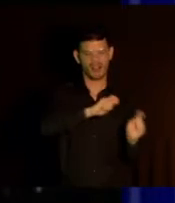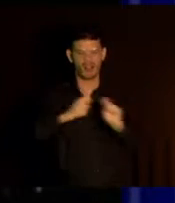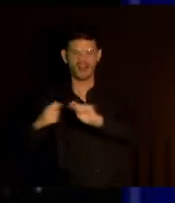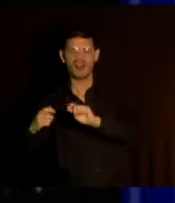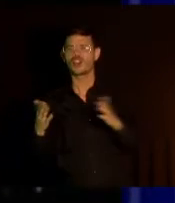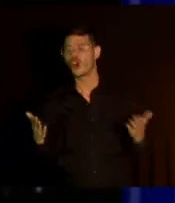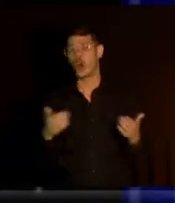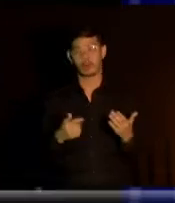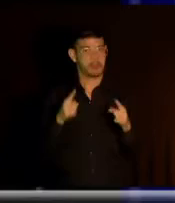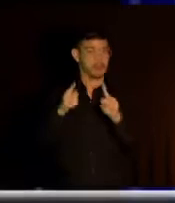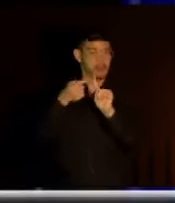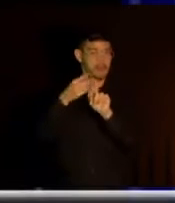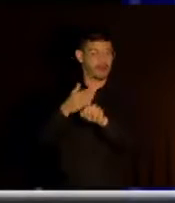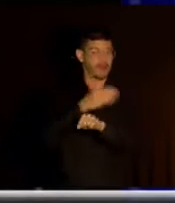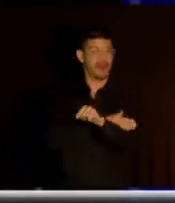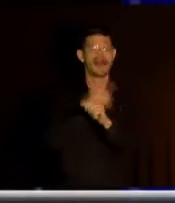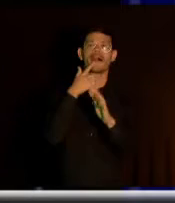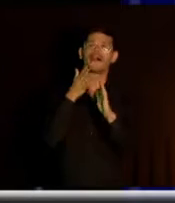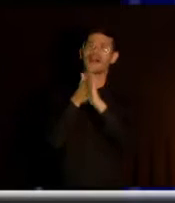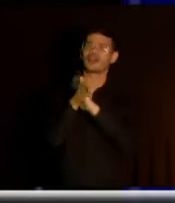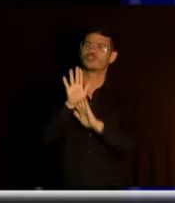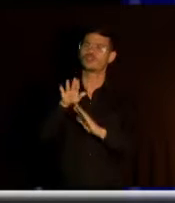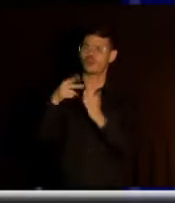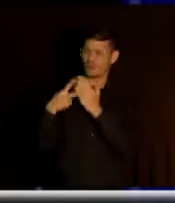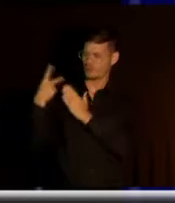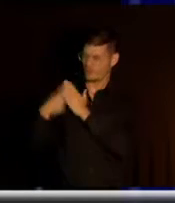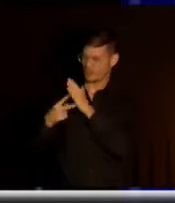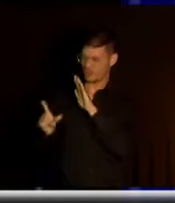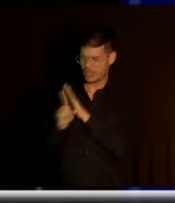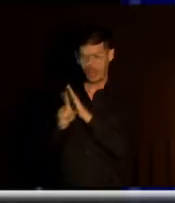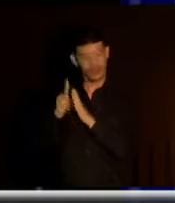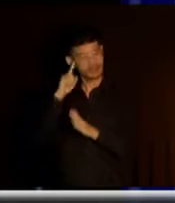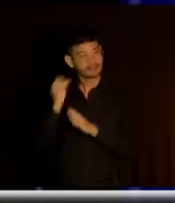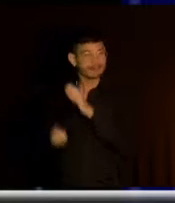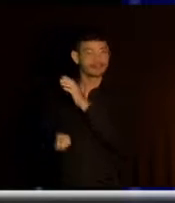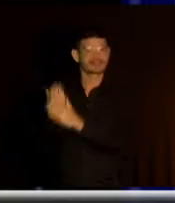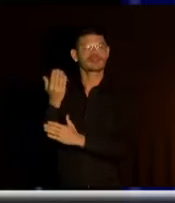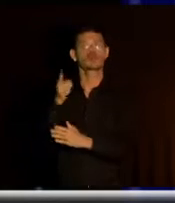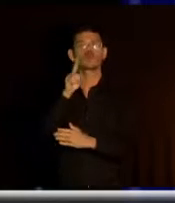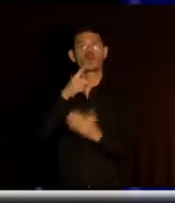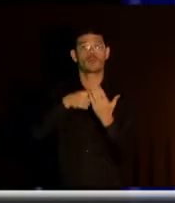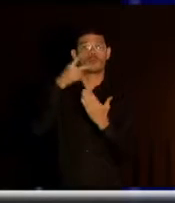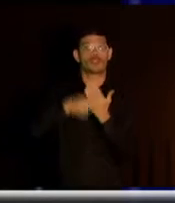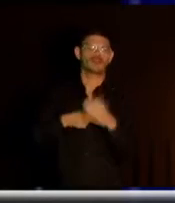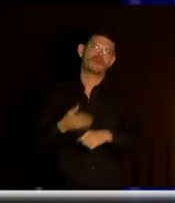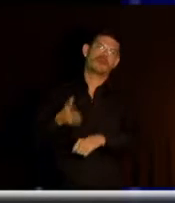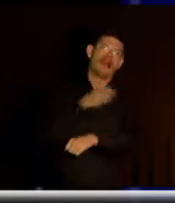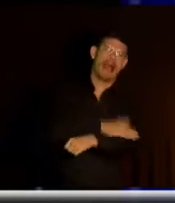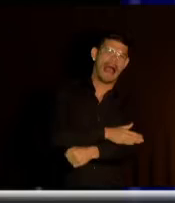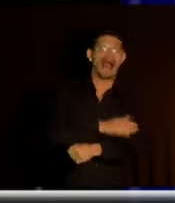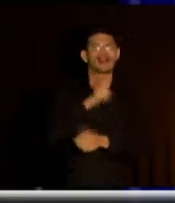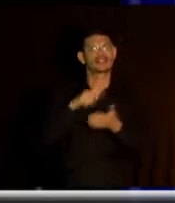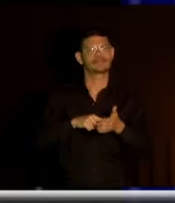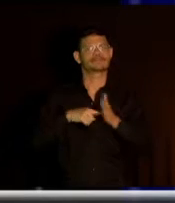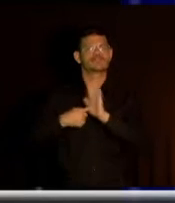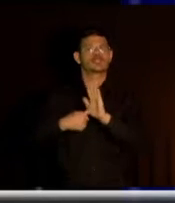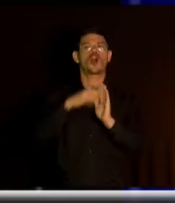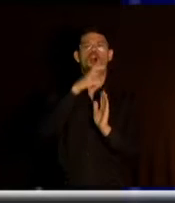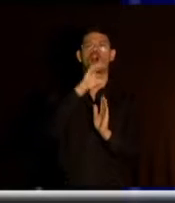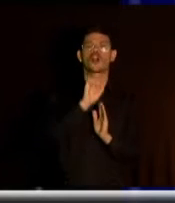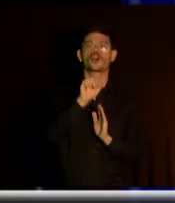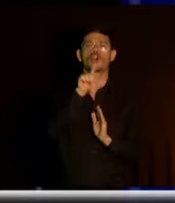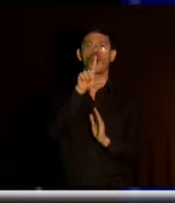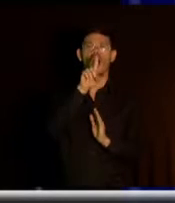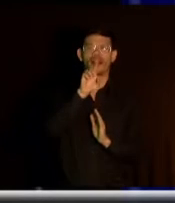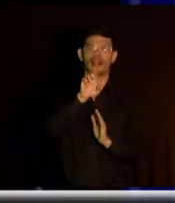este proyecto de ley ha emergido de un proyecto grande que en su momento presentó Coldeportes Nacional.